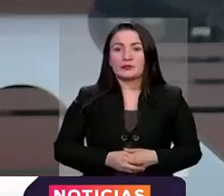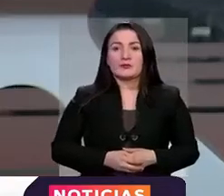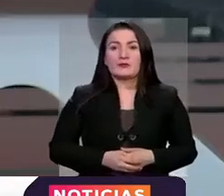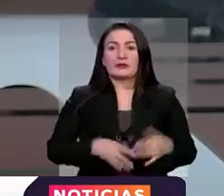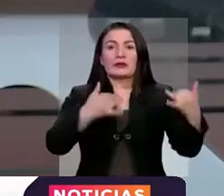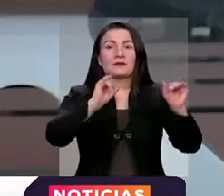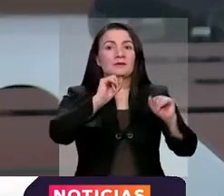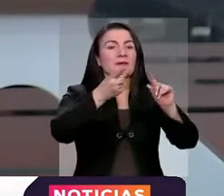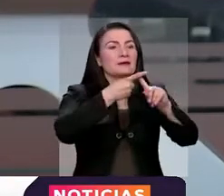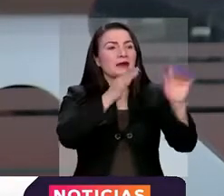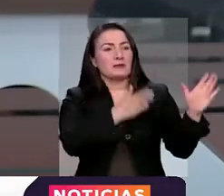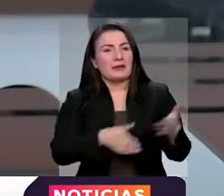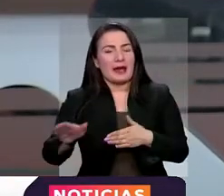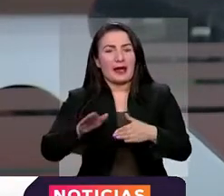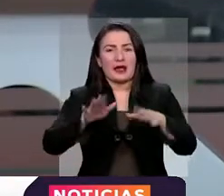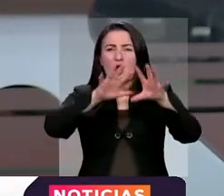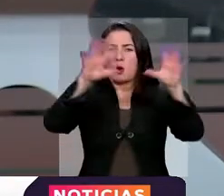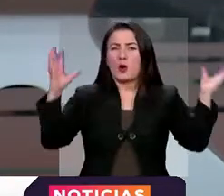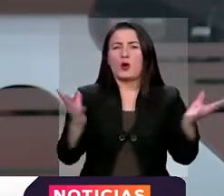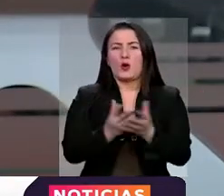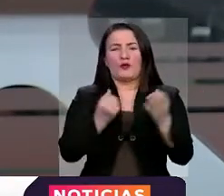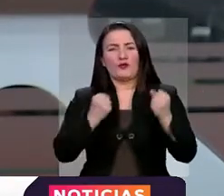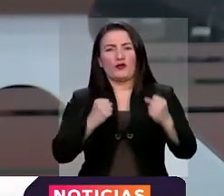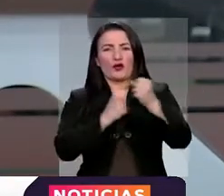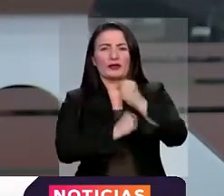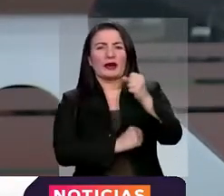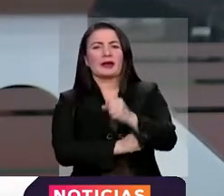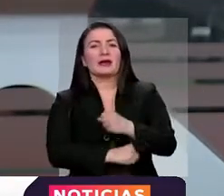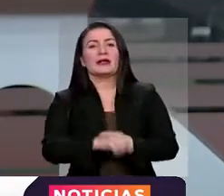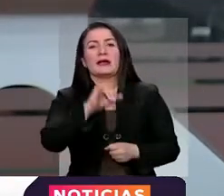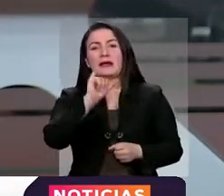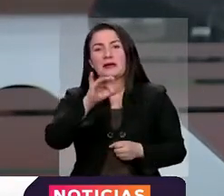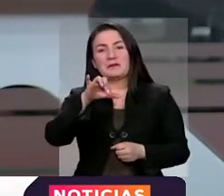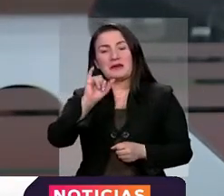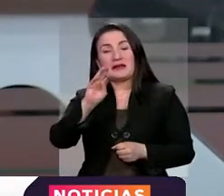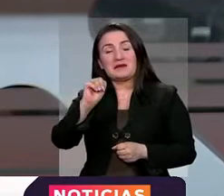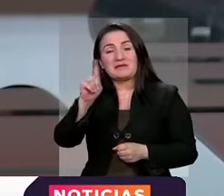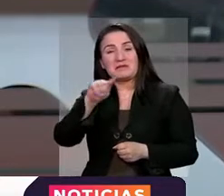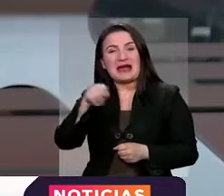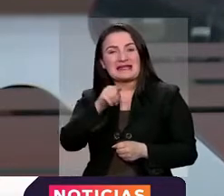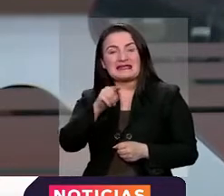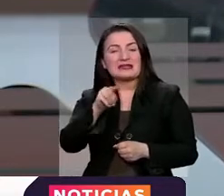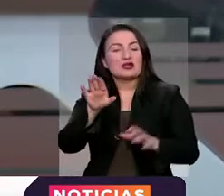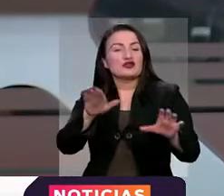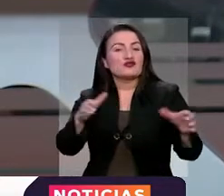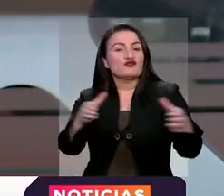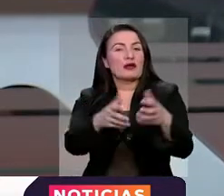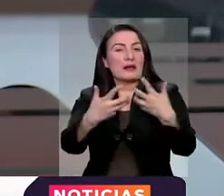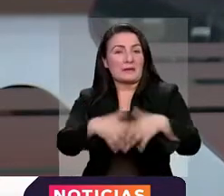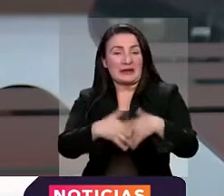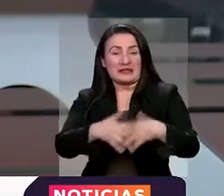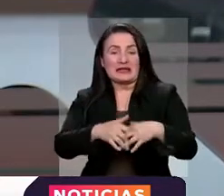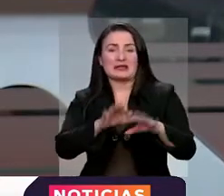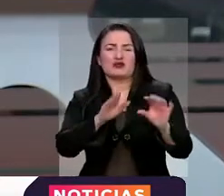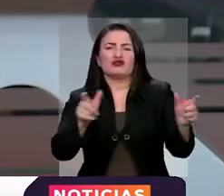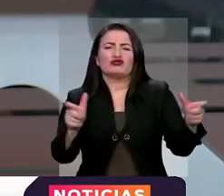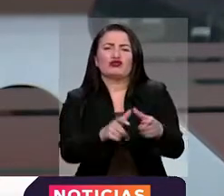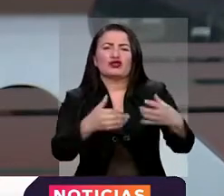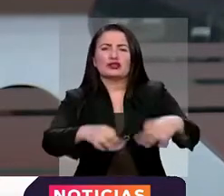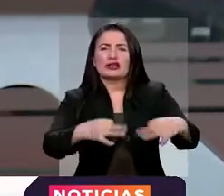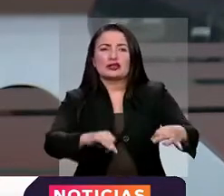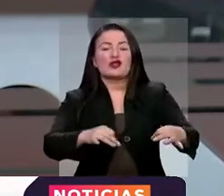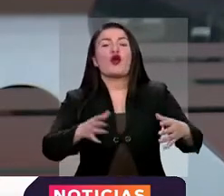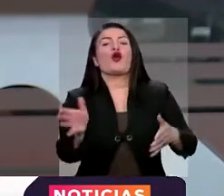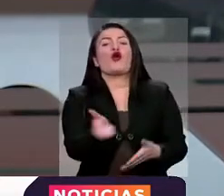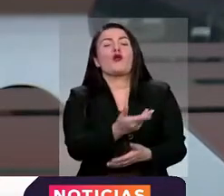Se lanzó el primer plan global para fortalecer las MIPYMES desde la Federación Mundial de Cámaras de Comercio, teniendo a Bogotá como protagonista y además